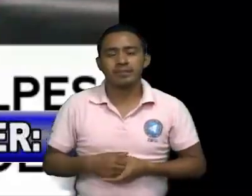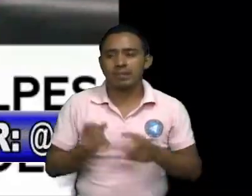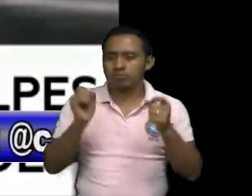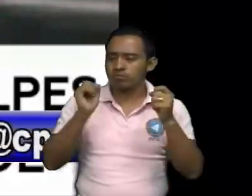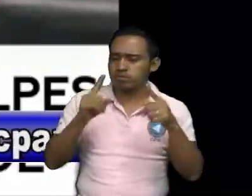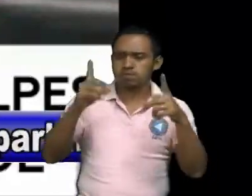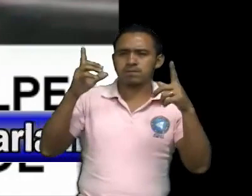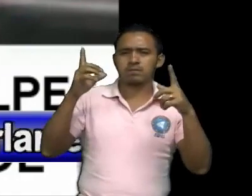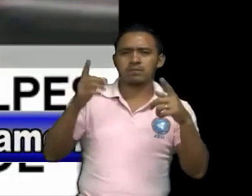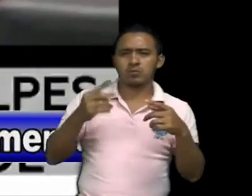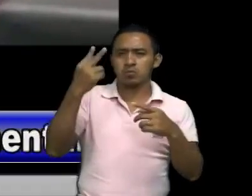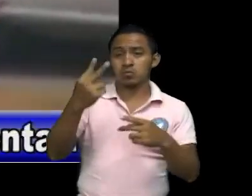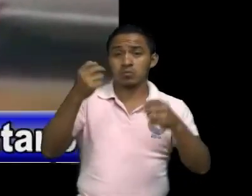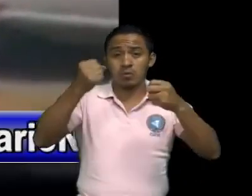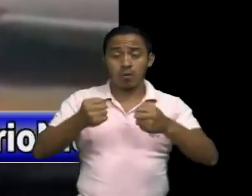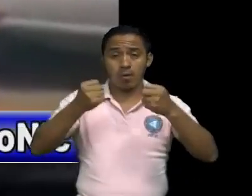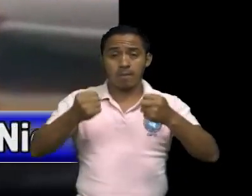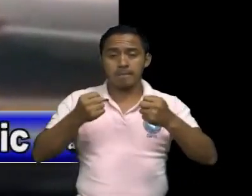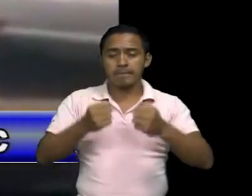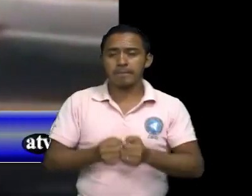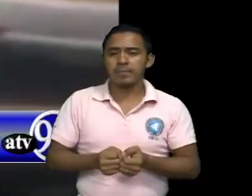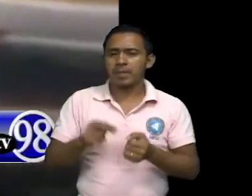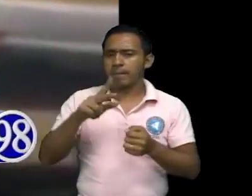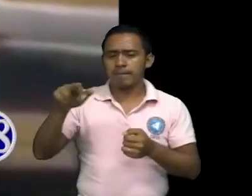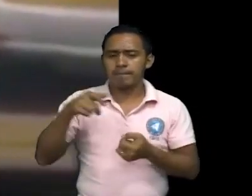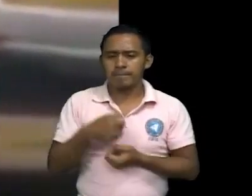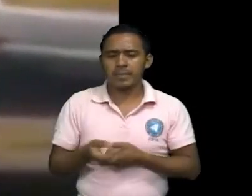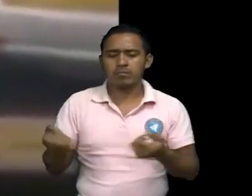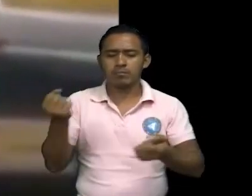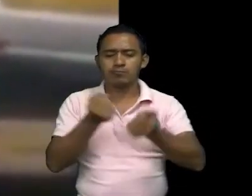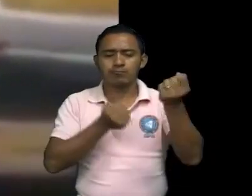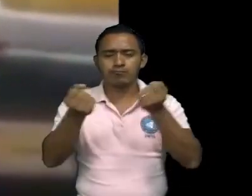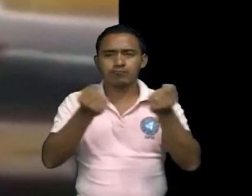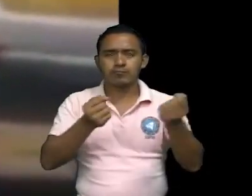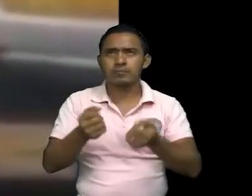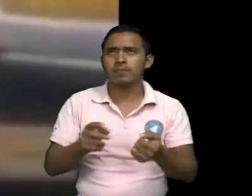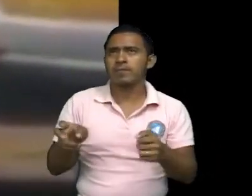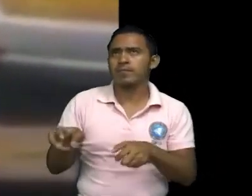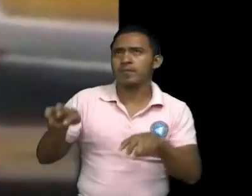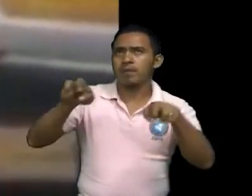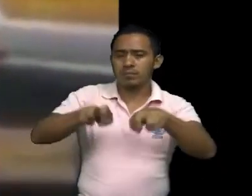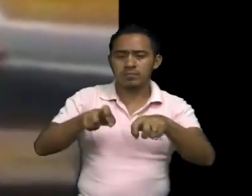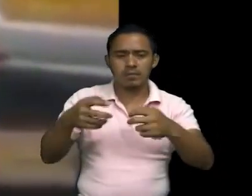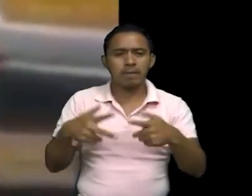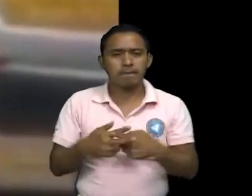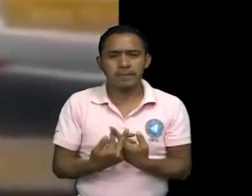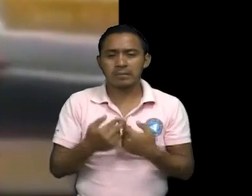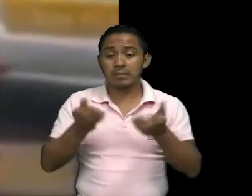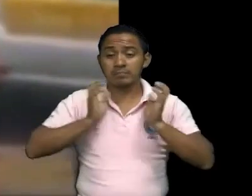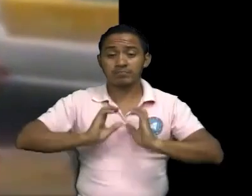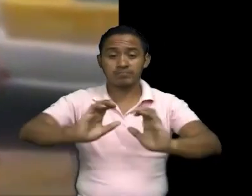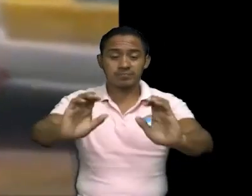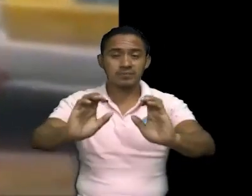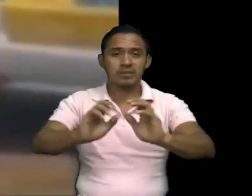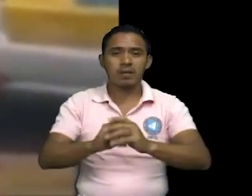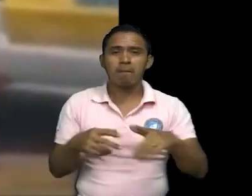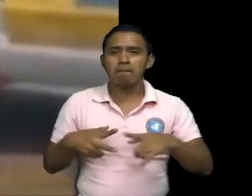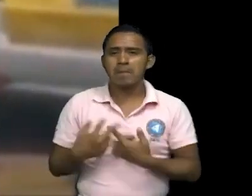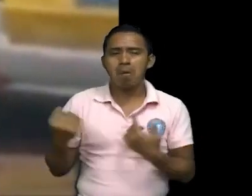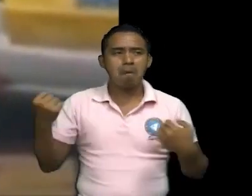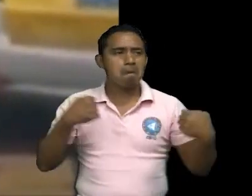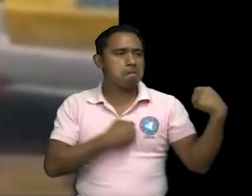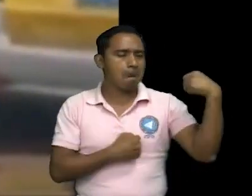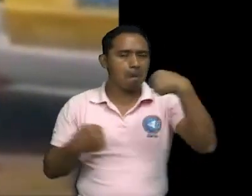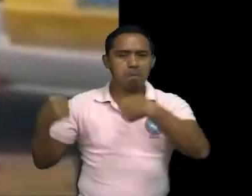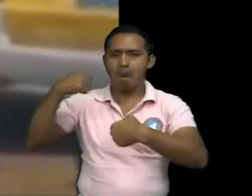Insólito, dos hombres que viajaban en un mismo automotor se bajan del automóvil en plena calle y protagonizan